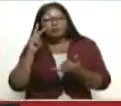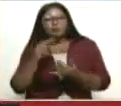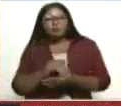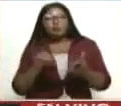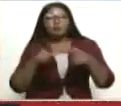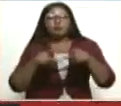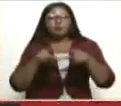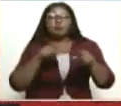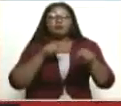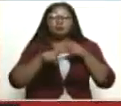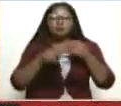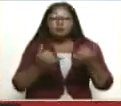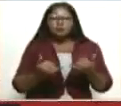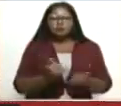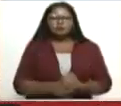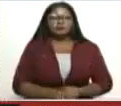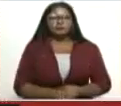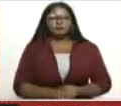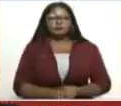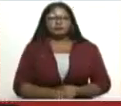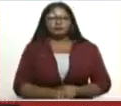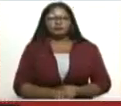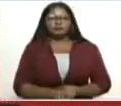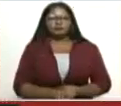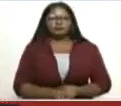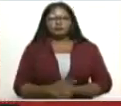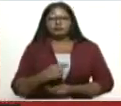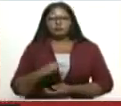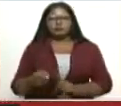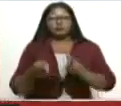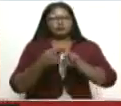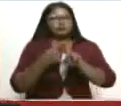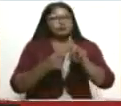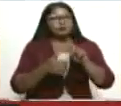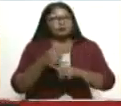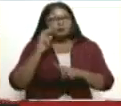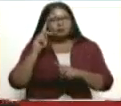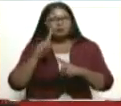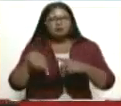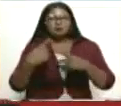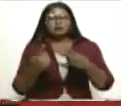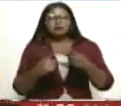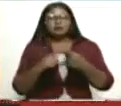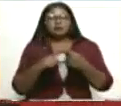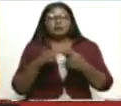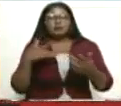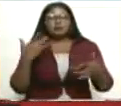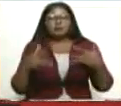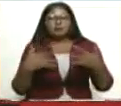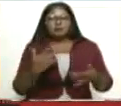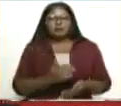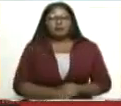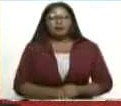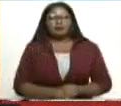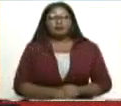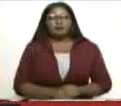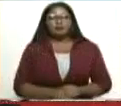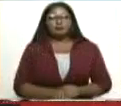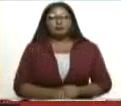zonas críticas. Además, informamos las siguientes actividades. Punto